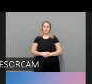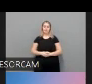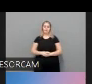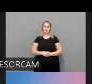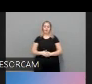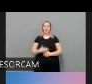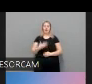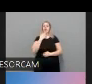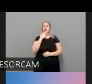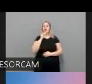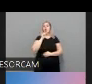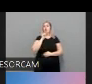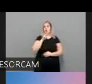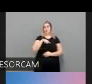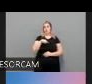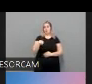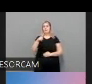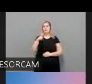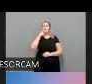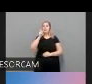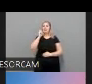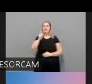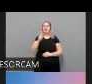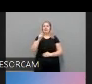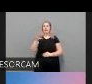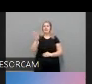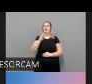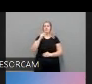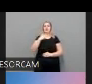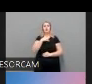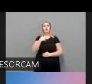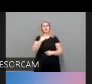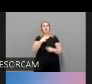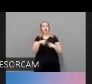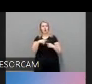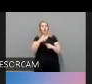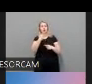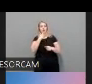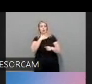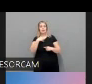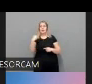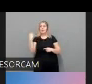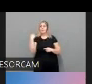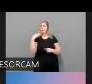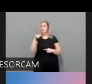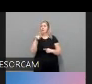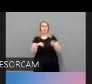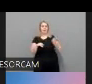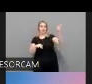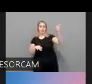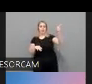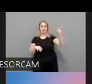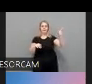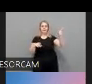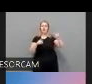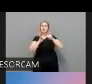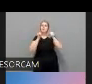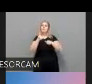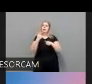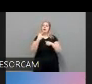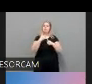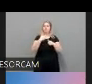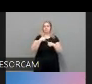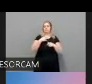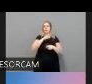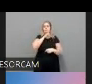A los 12 meses comprendemos palabras muy frecuentes y señalamos objetos conocidos cuando nos preguntan dónde están. Decimos en nuestra manera algunas palabras como